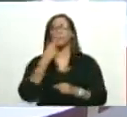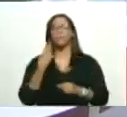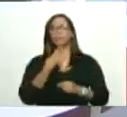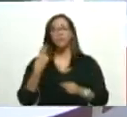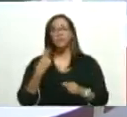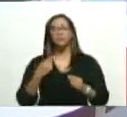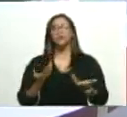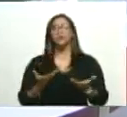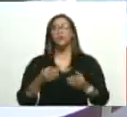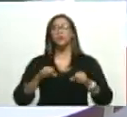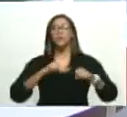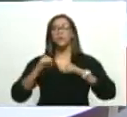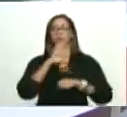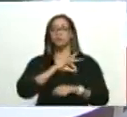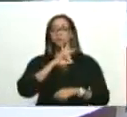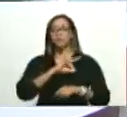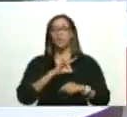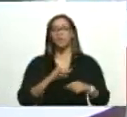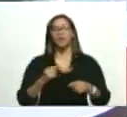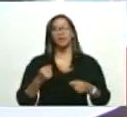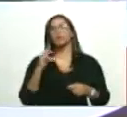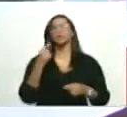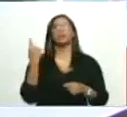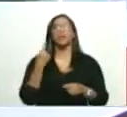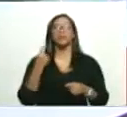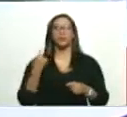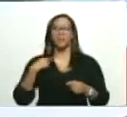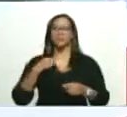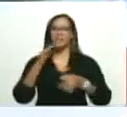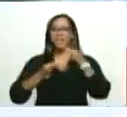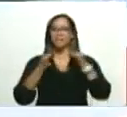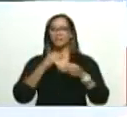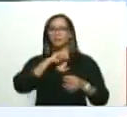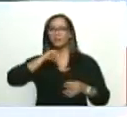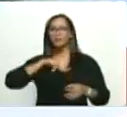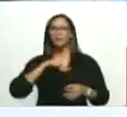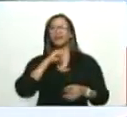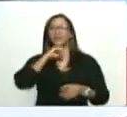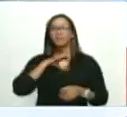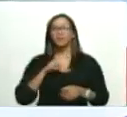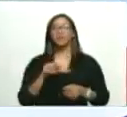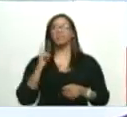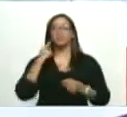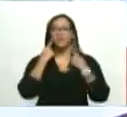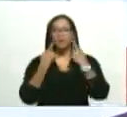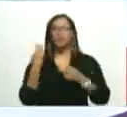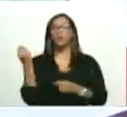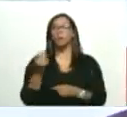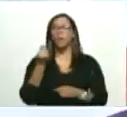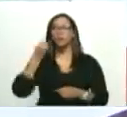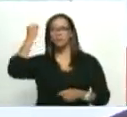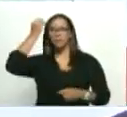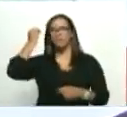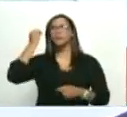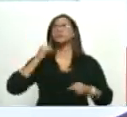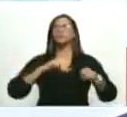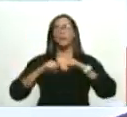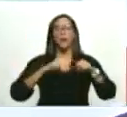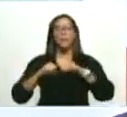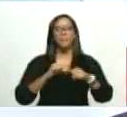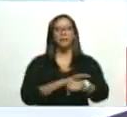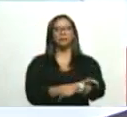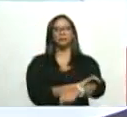justicia social. Y además, no solamente vamos a contar la historia nosotros, además veremos cómo ese pensamiento y ese movimiento que se dio